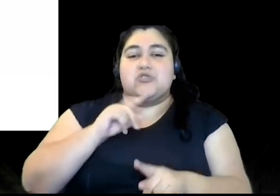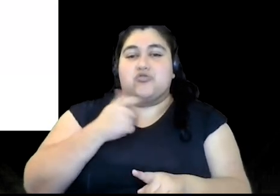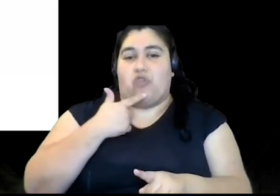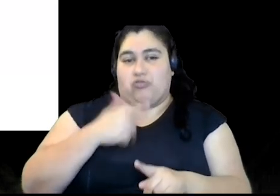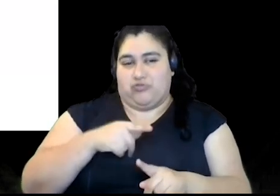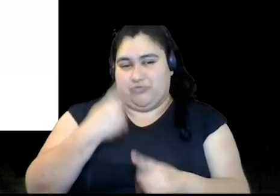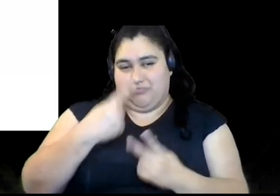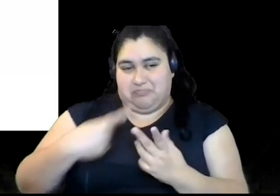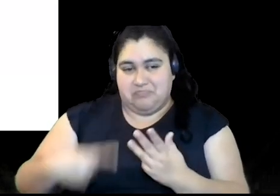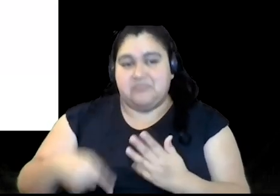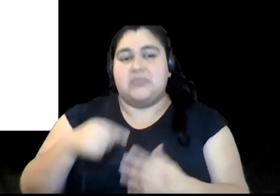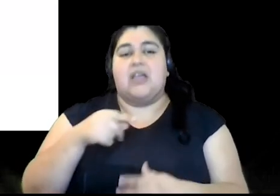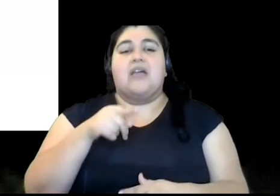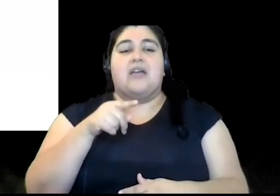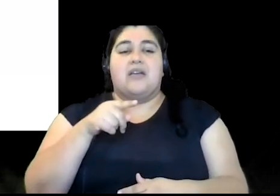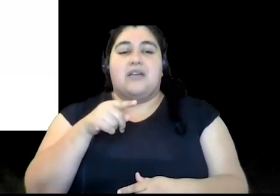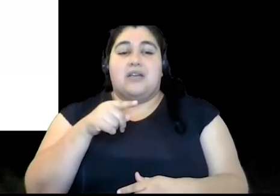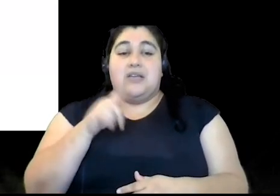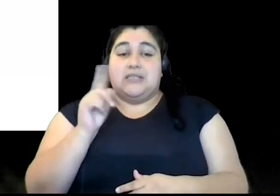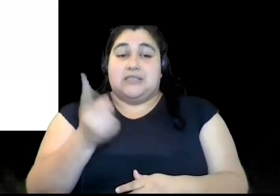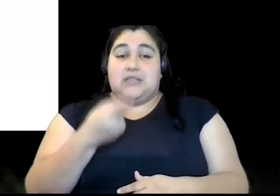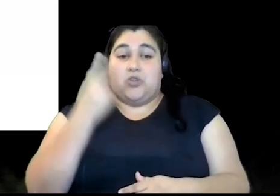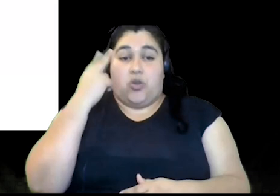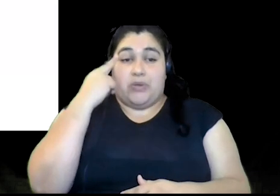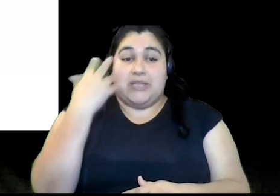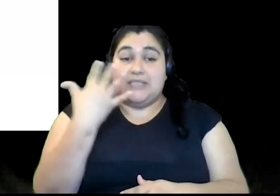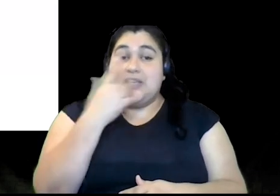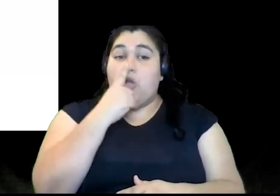al 2024 es de